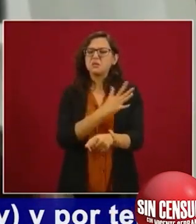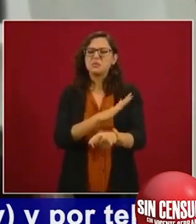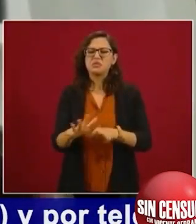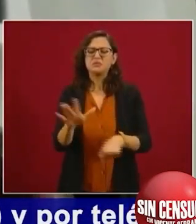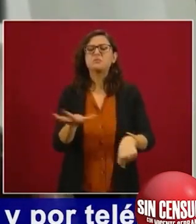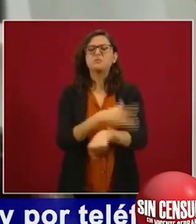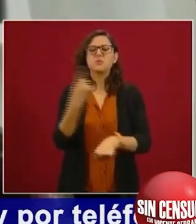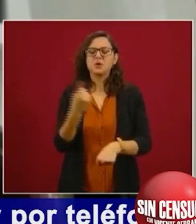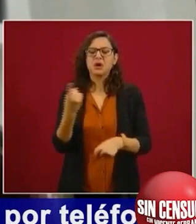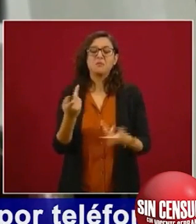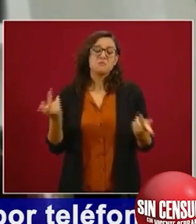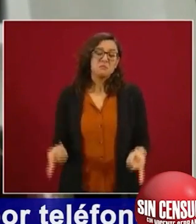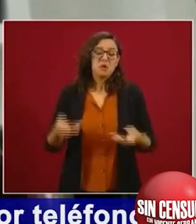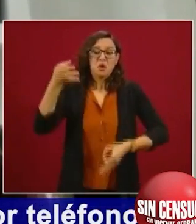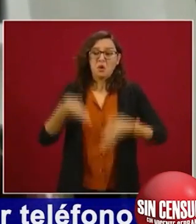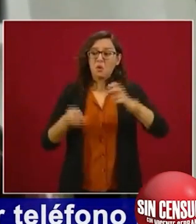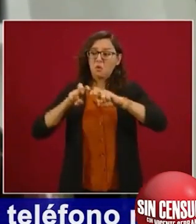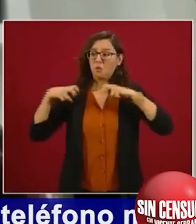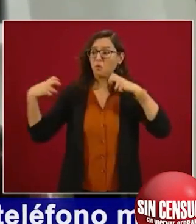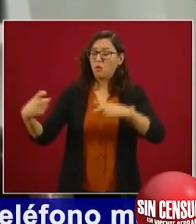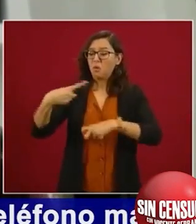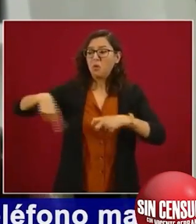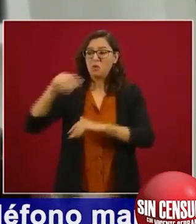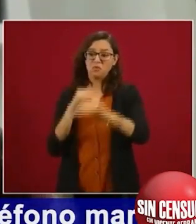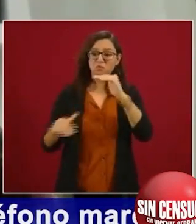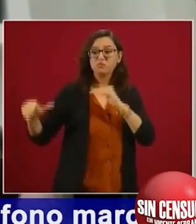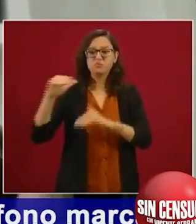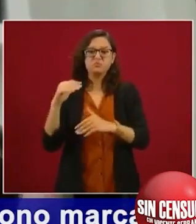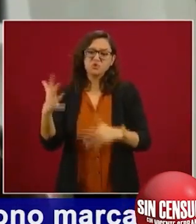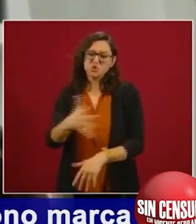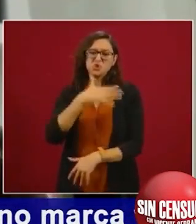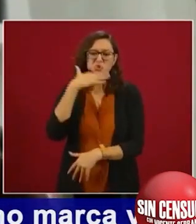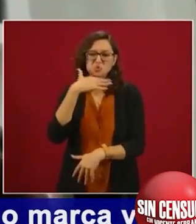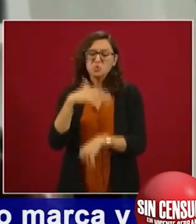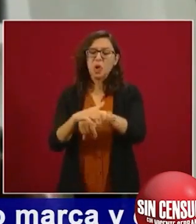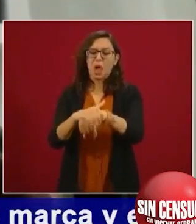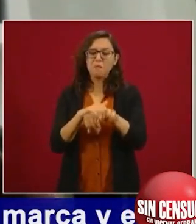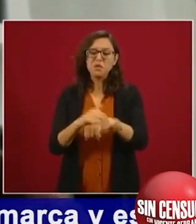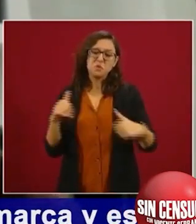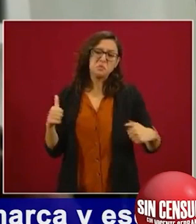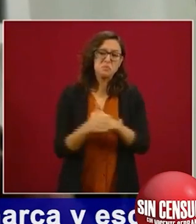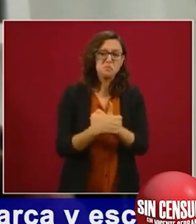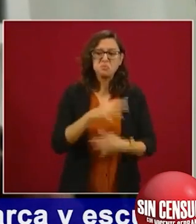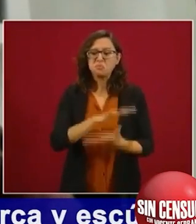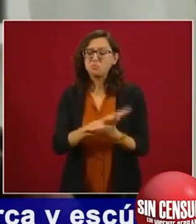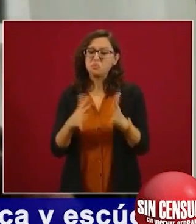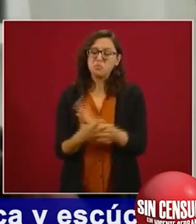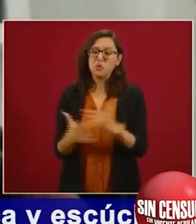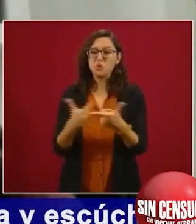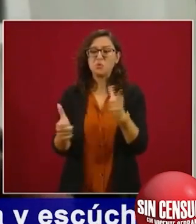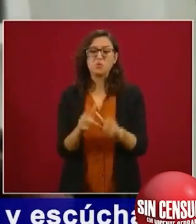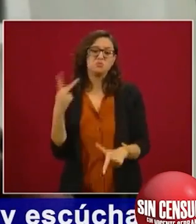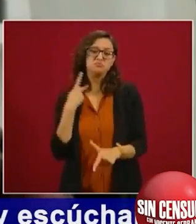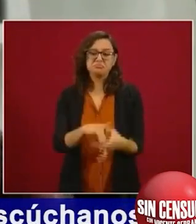y jueces corruptos, hay magistrados y jueces amigos de ellos, hay magistrados y jueces metidos en los partidos políticos